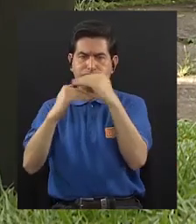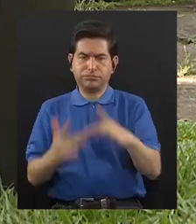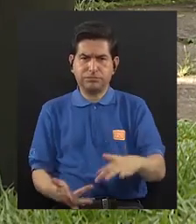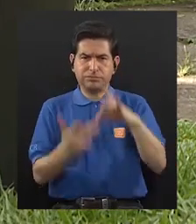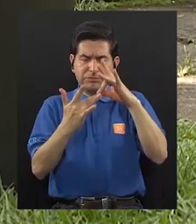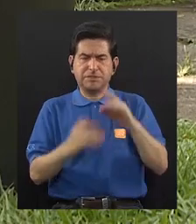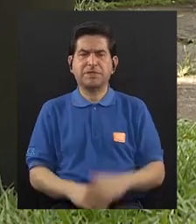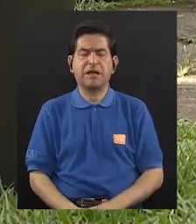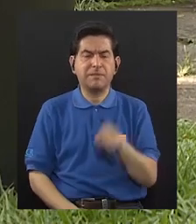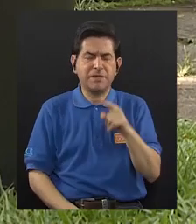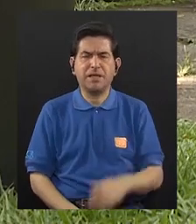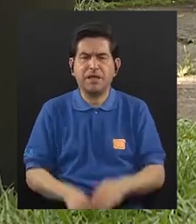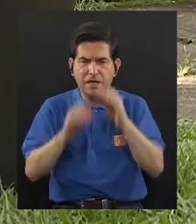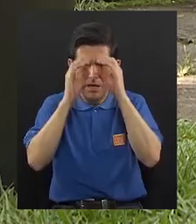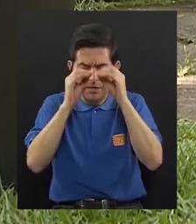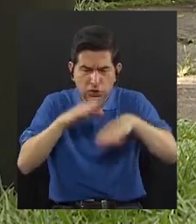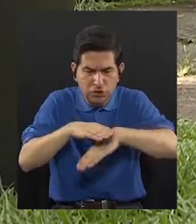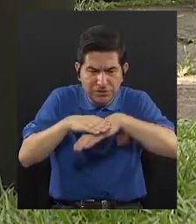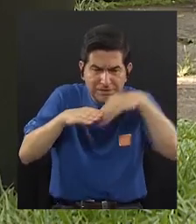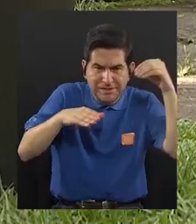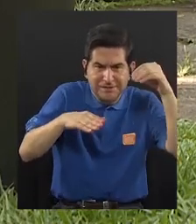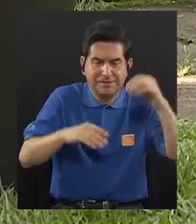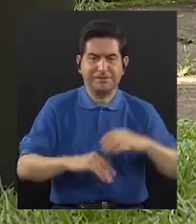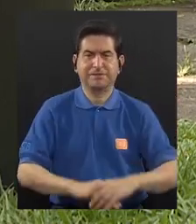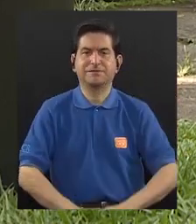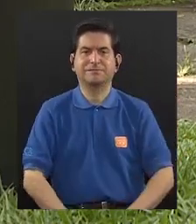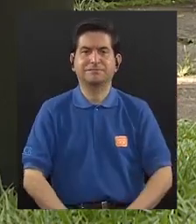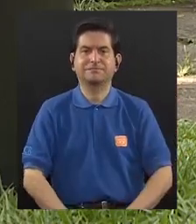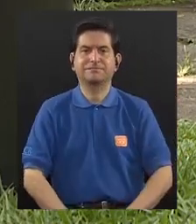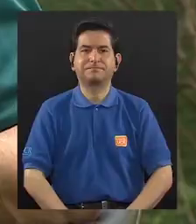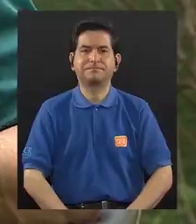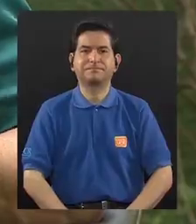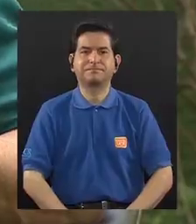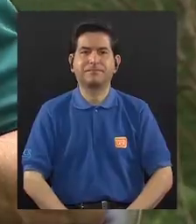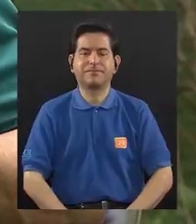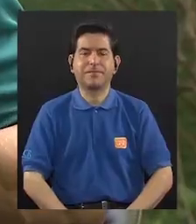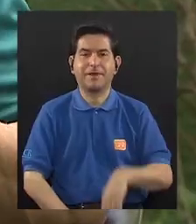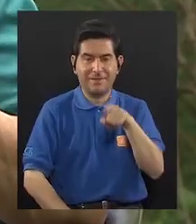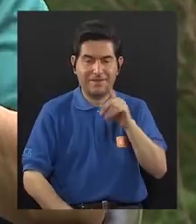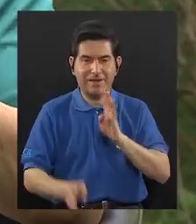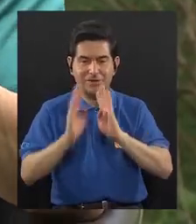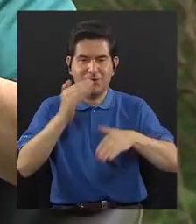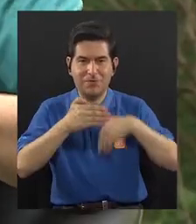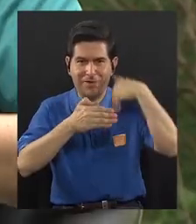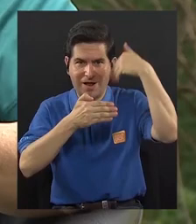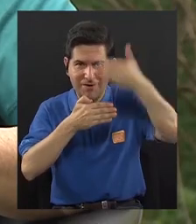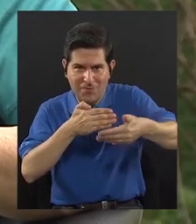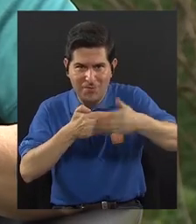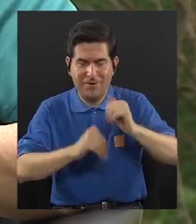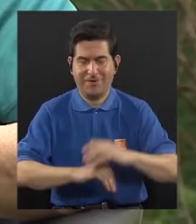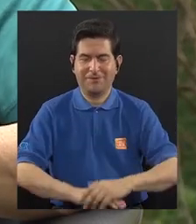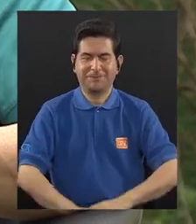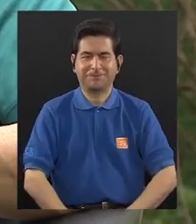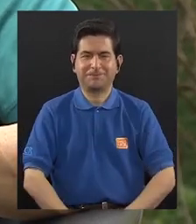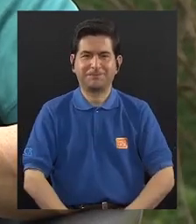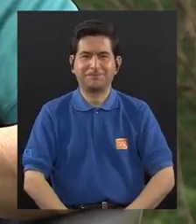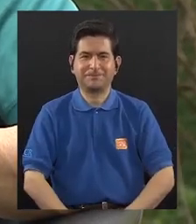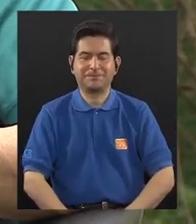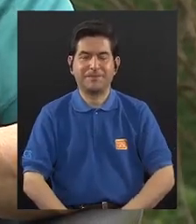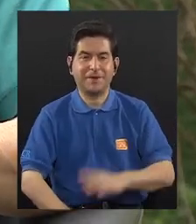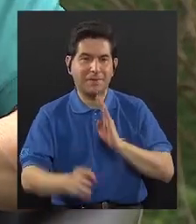principalmente los micro ánimos externos los que vienen de afuera bueno es lo mismo vamos a continuar en el siguiente bloque